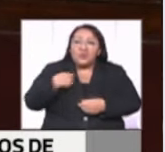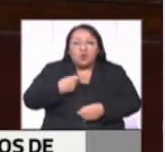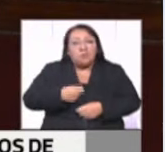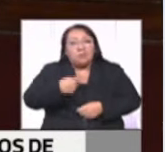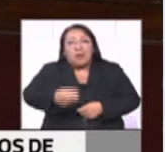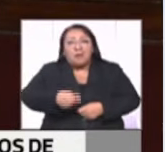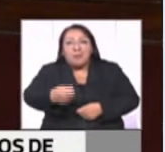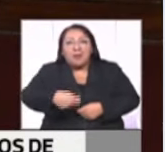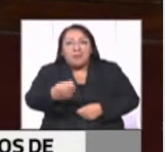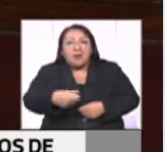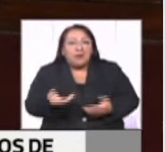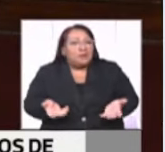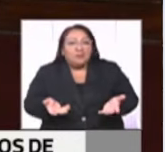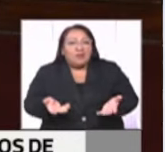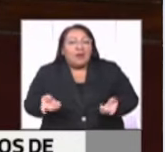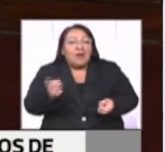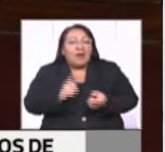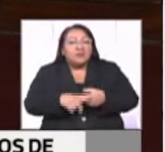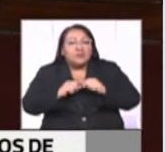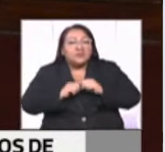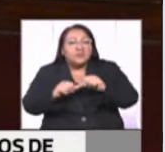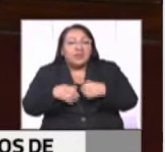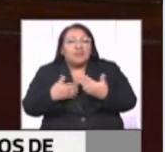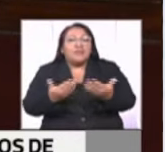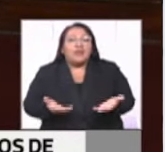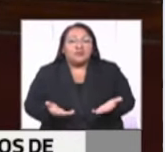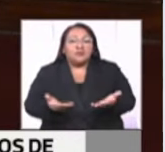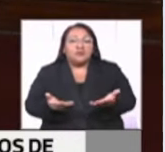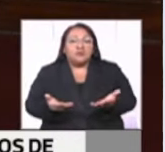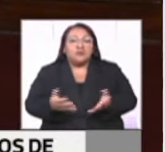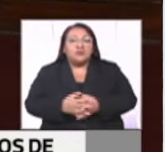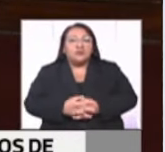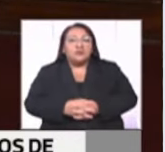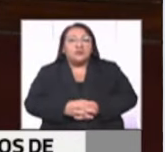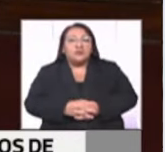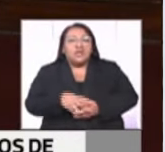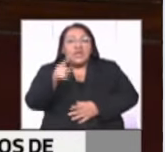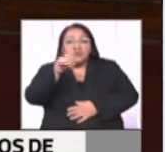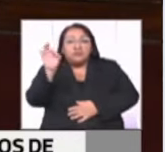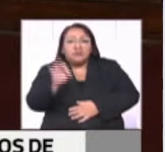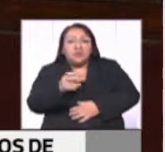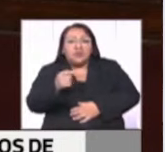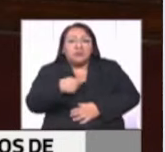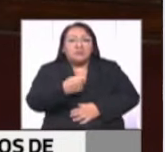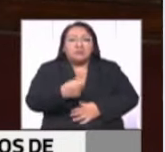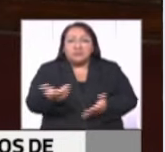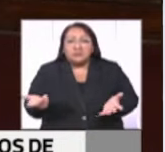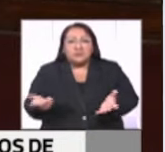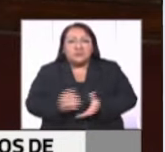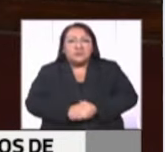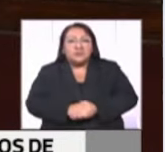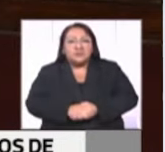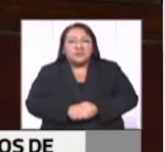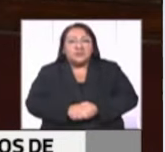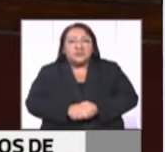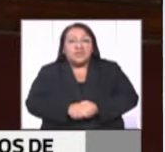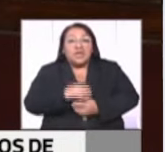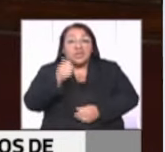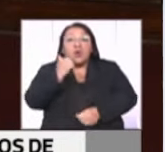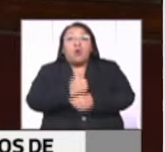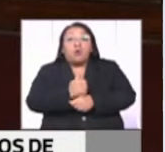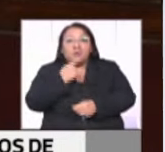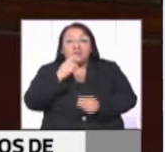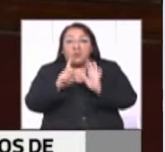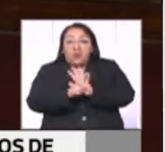pagando, aún sigas dándole esos montos, que es por